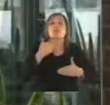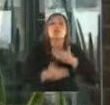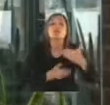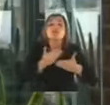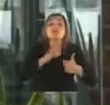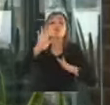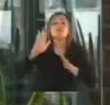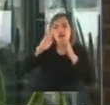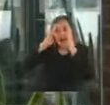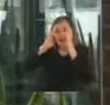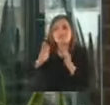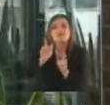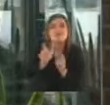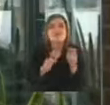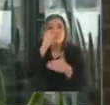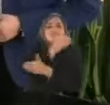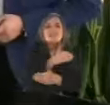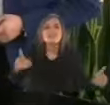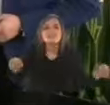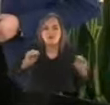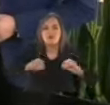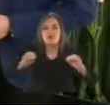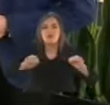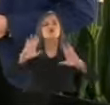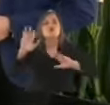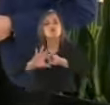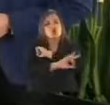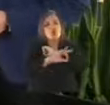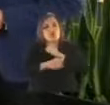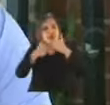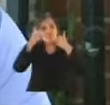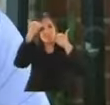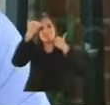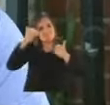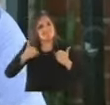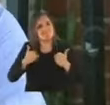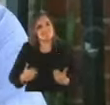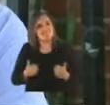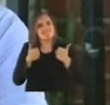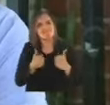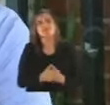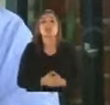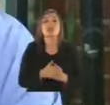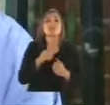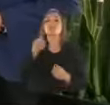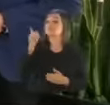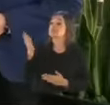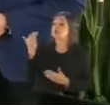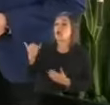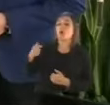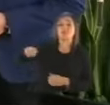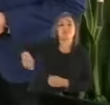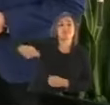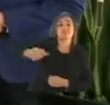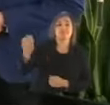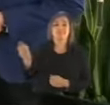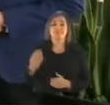incluya la educación emocional desde edades muy tempranas. Lo invito, José Daniel, a que saque la bolita.